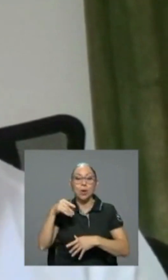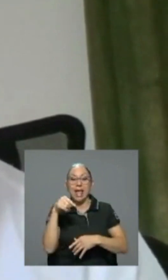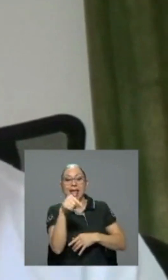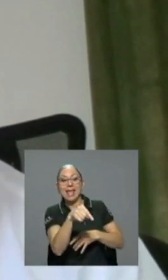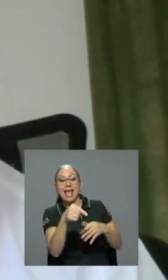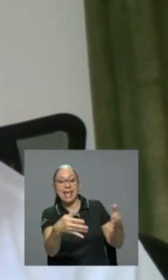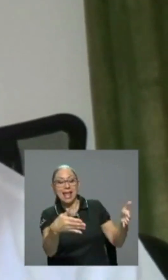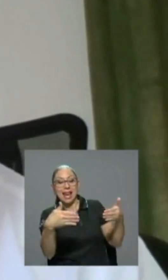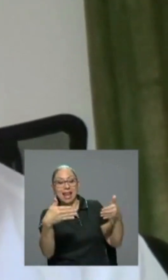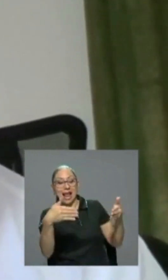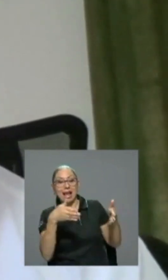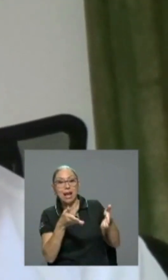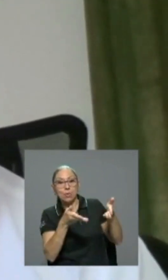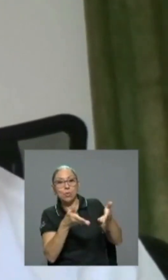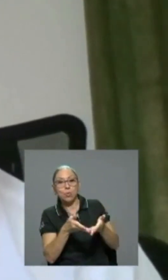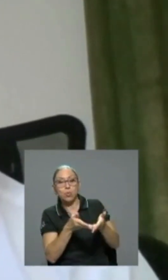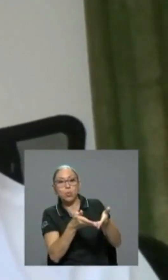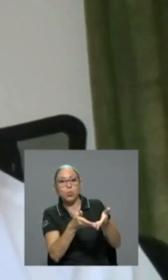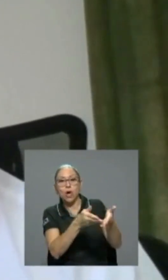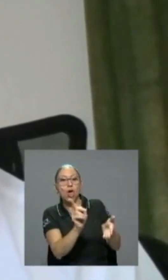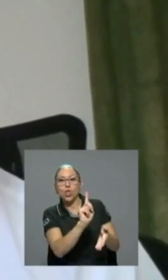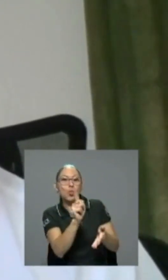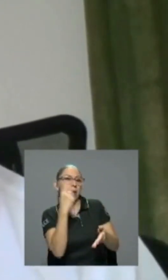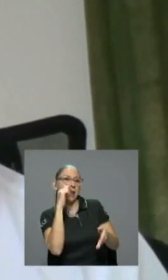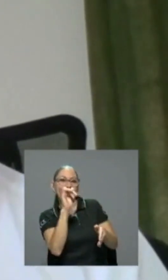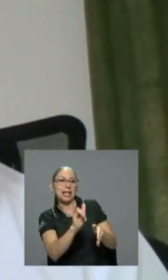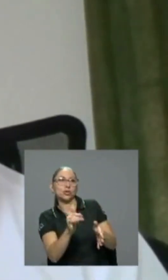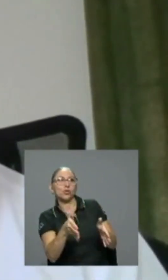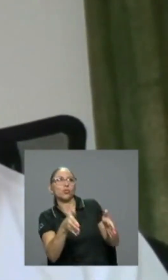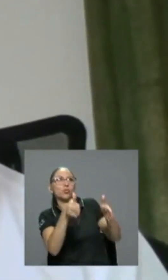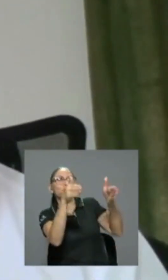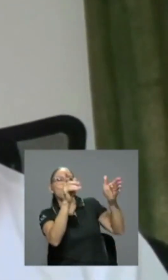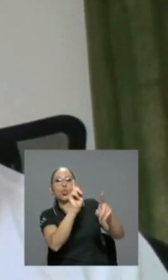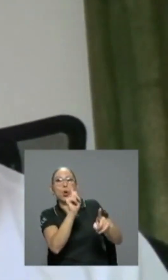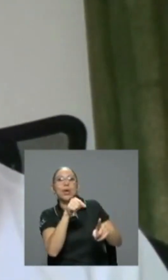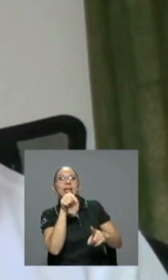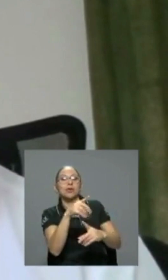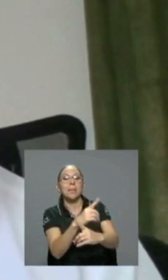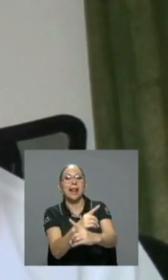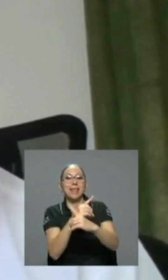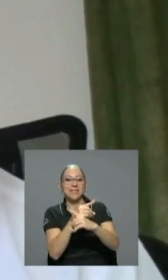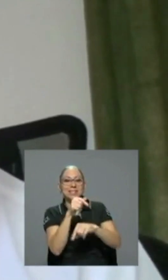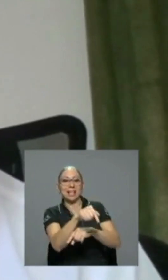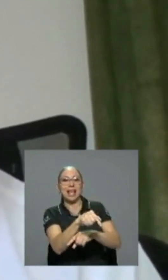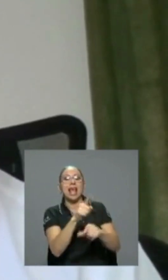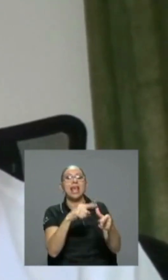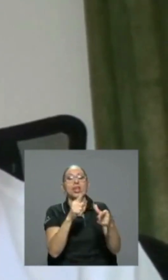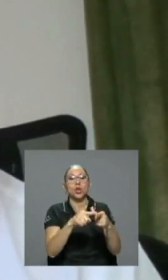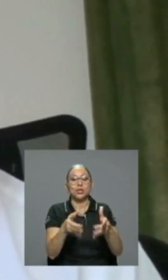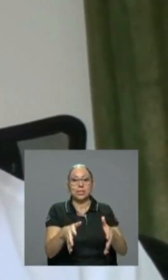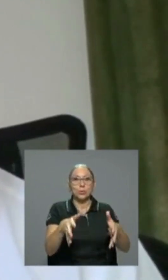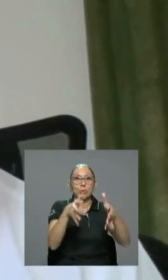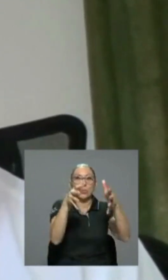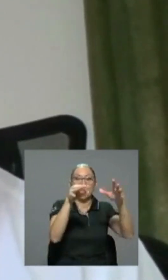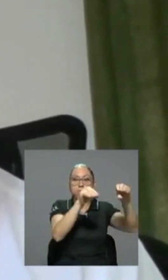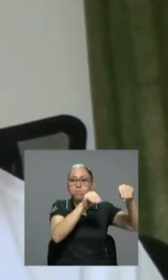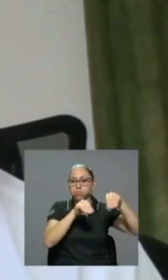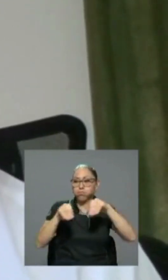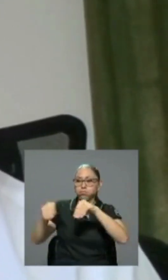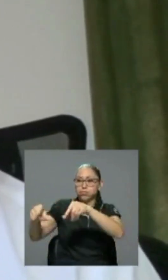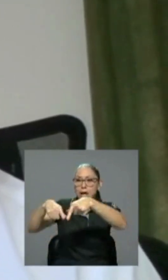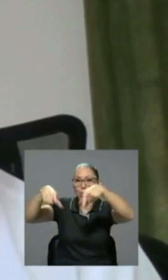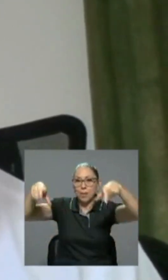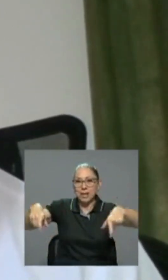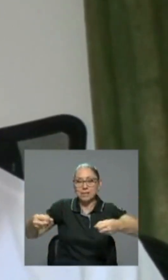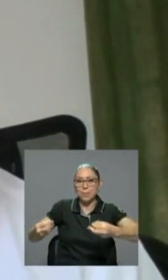para ese tipo de construcción, sino que era para la defensa del canal. Por lo tanto, se desplaza a una plaza pública en